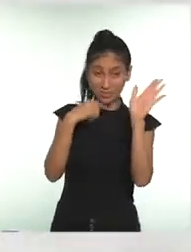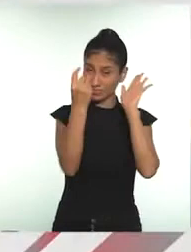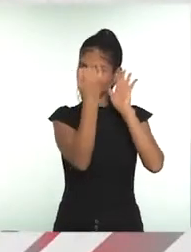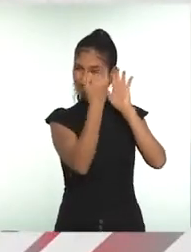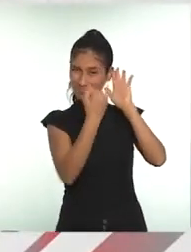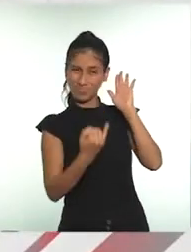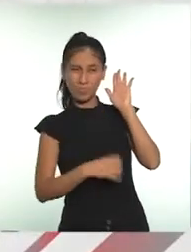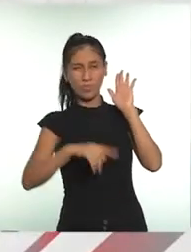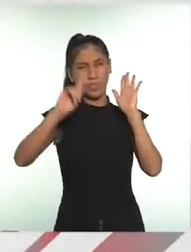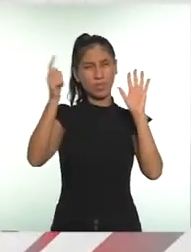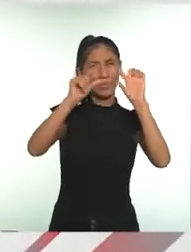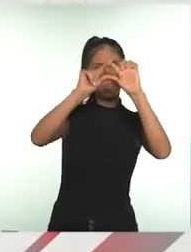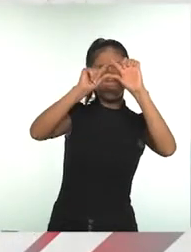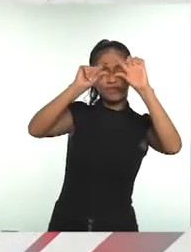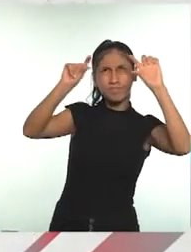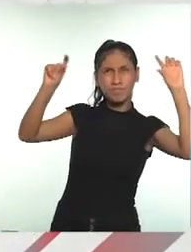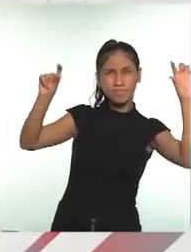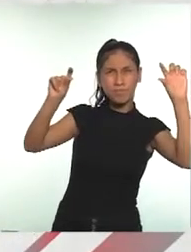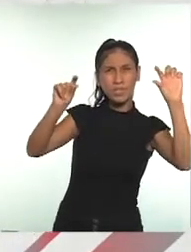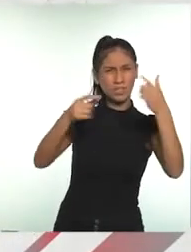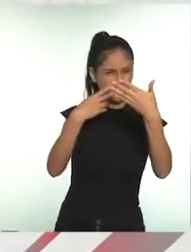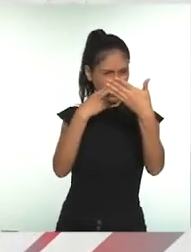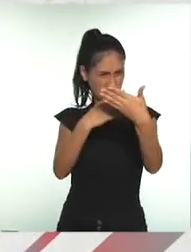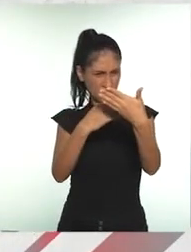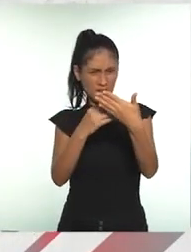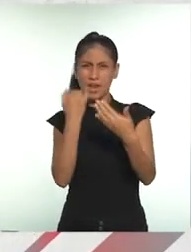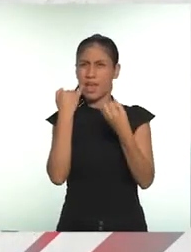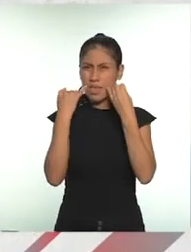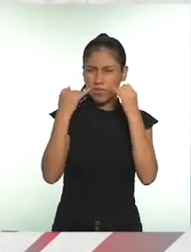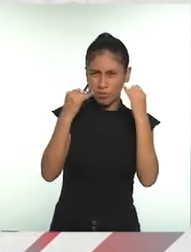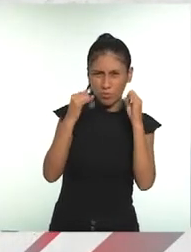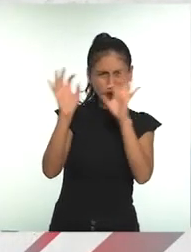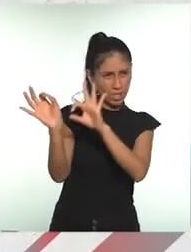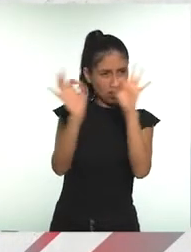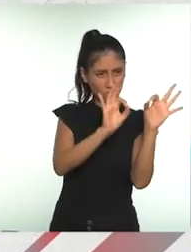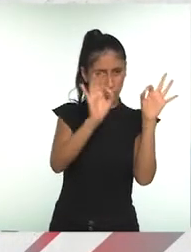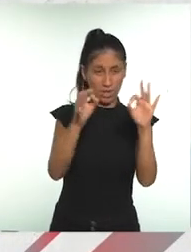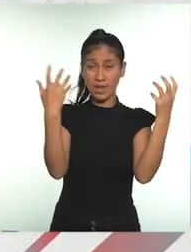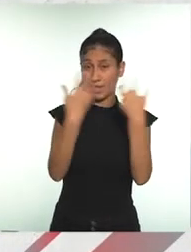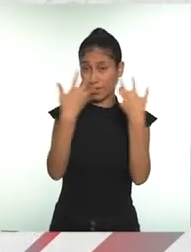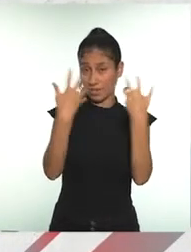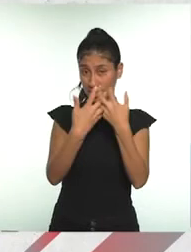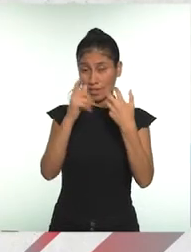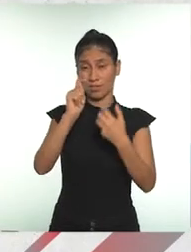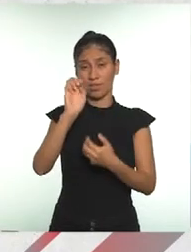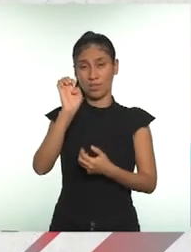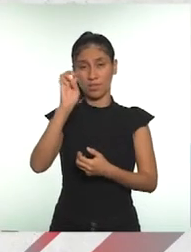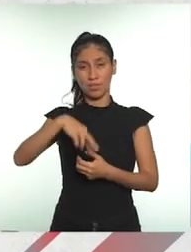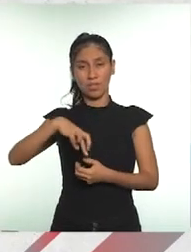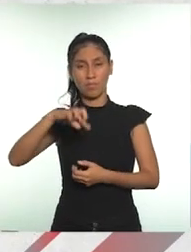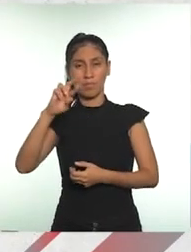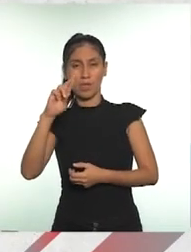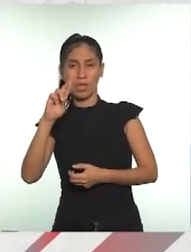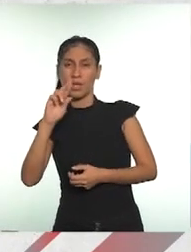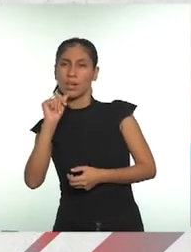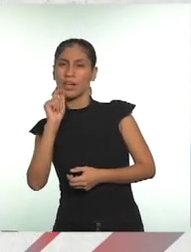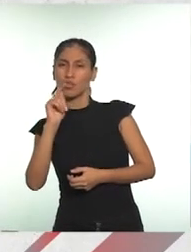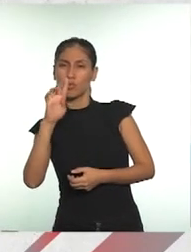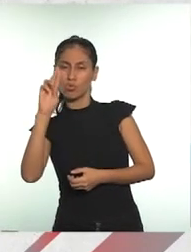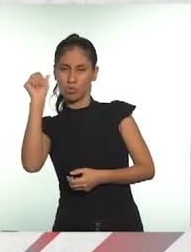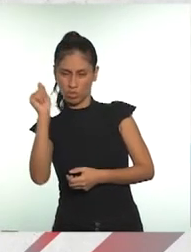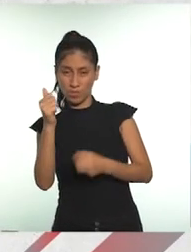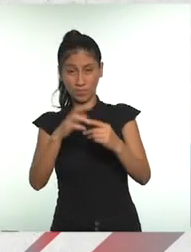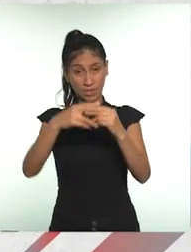hacer mi hermano. En la primera columna se registra la información tal cual se tiene en la escala de temperatura. En la segunda columna se realiza